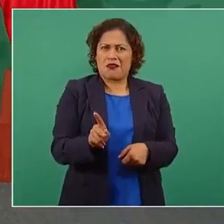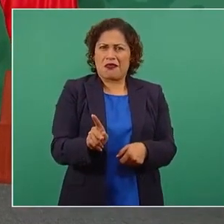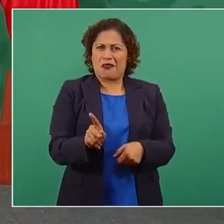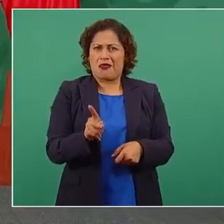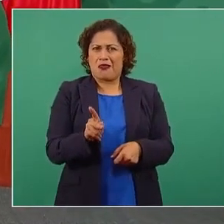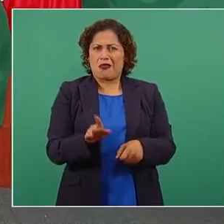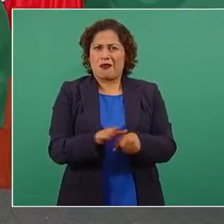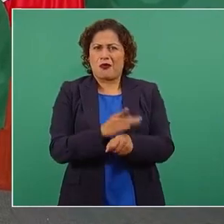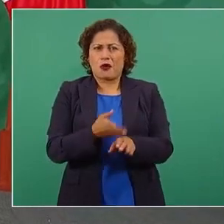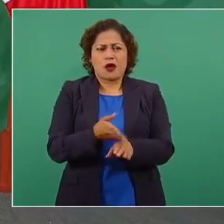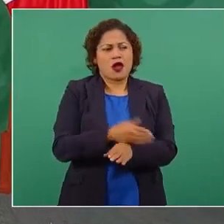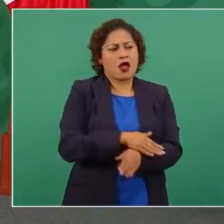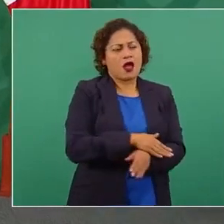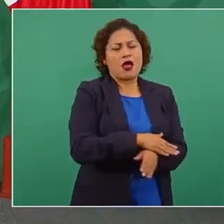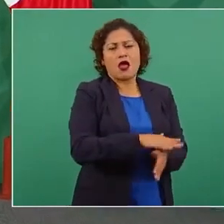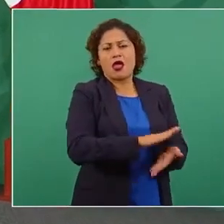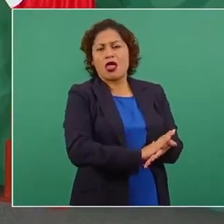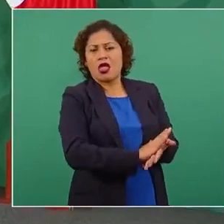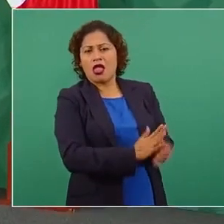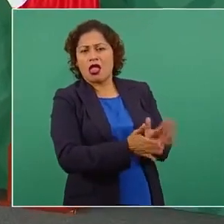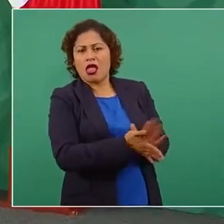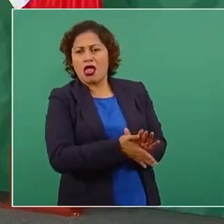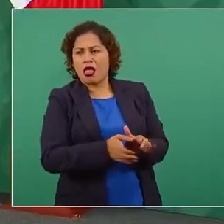como está demostrado,